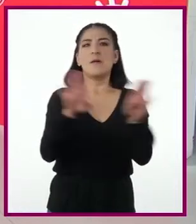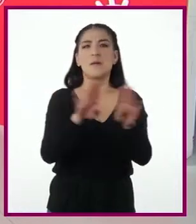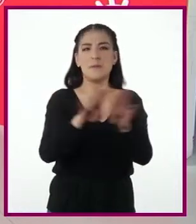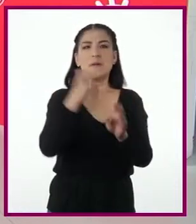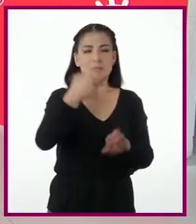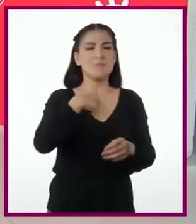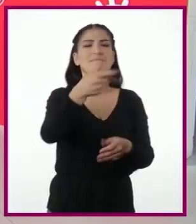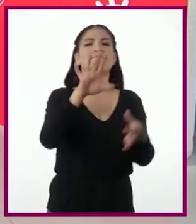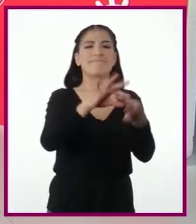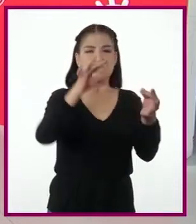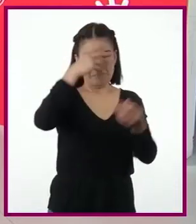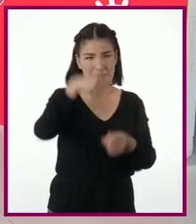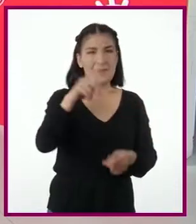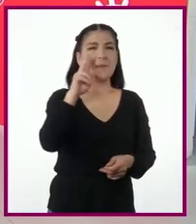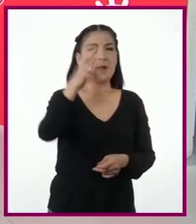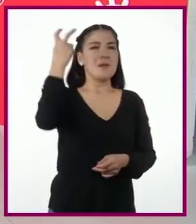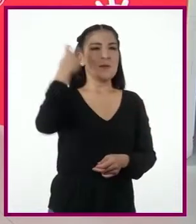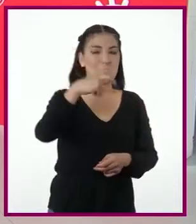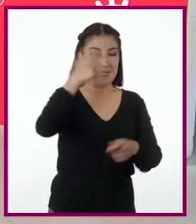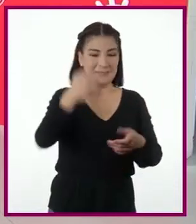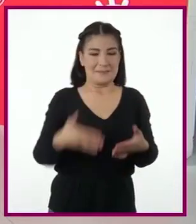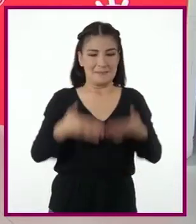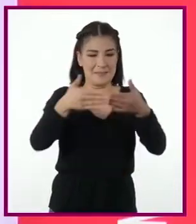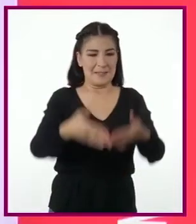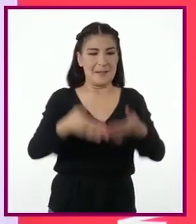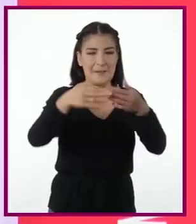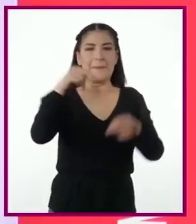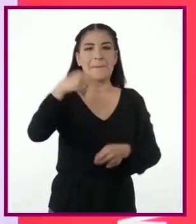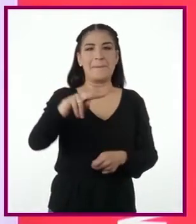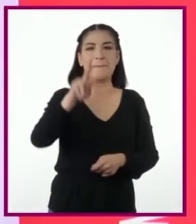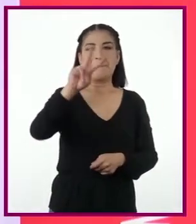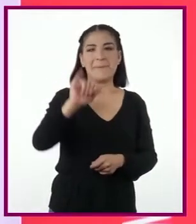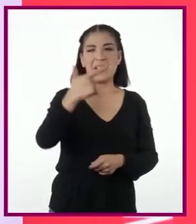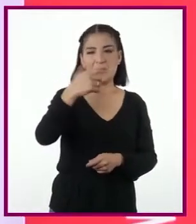tan increíble que tuvo a bordo de un barco llamado el Beagle.